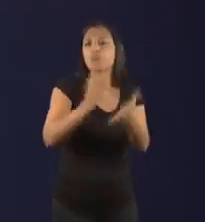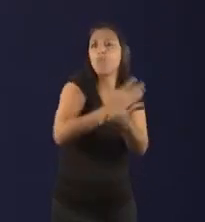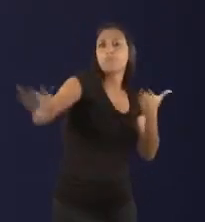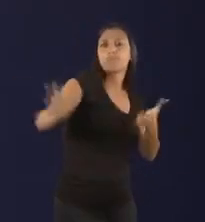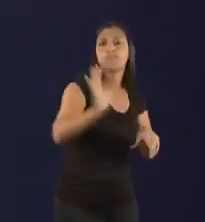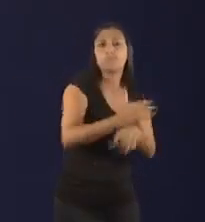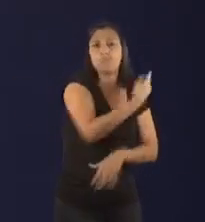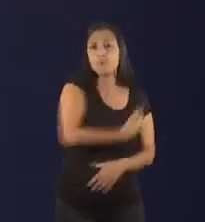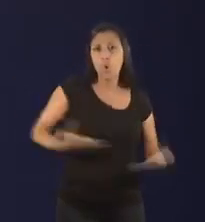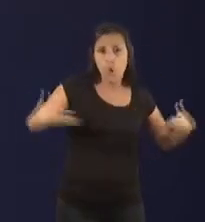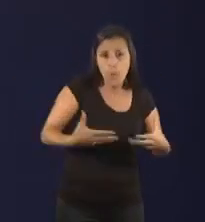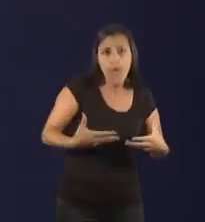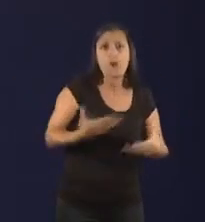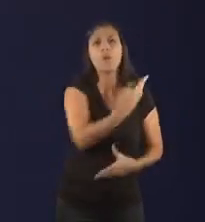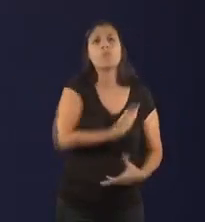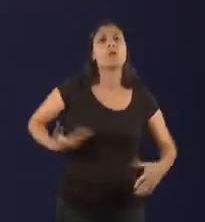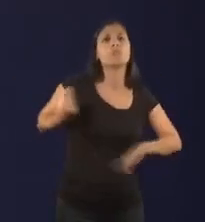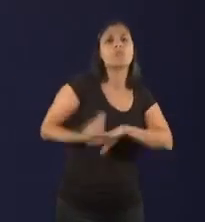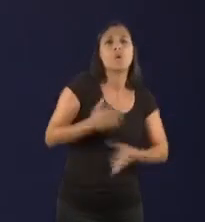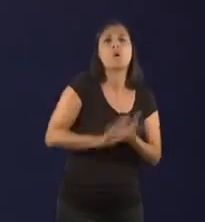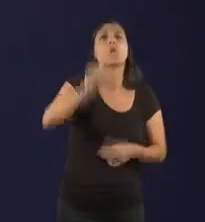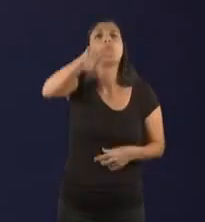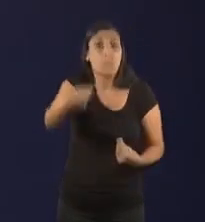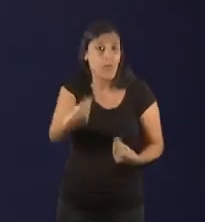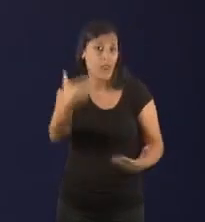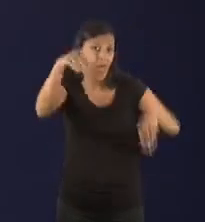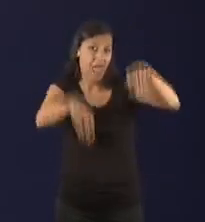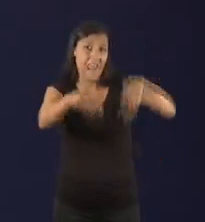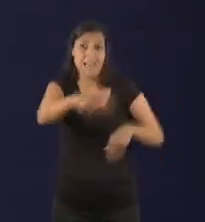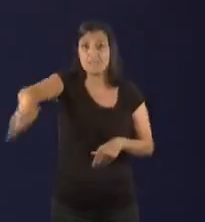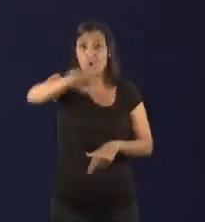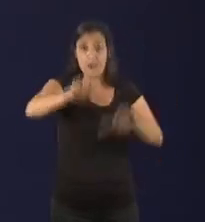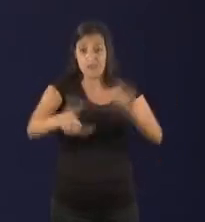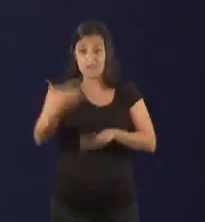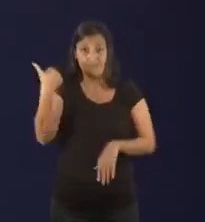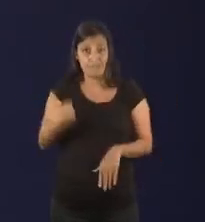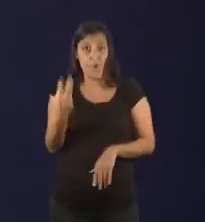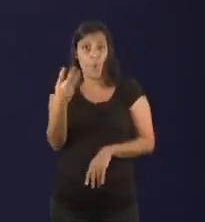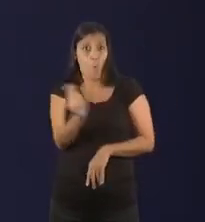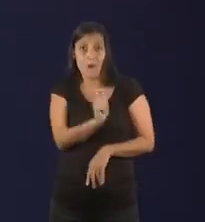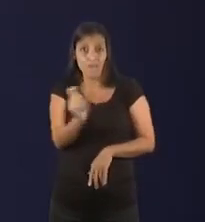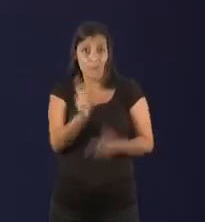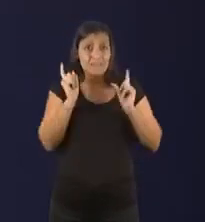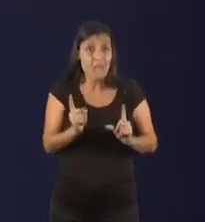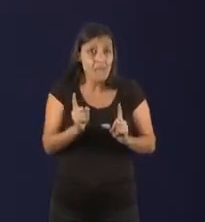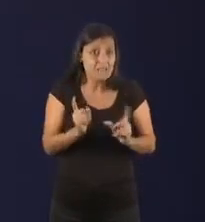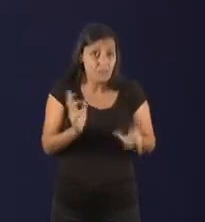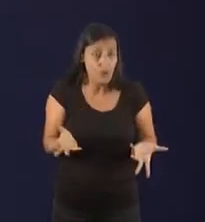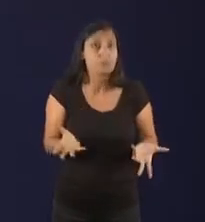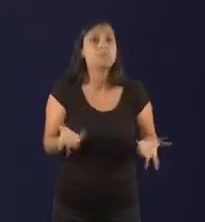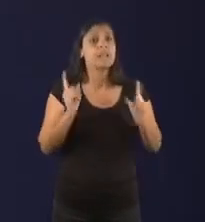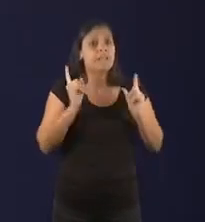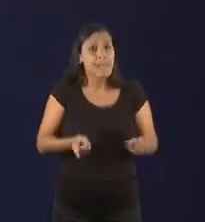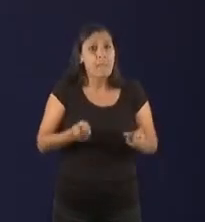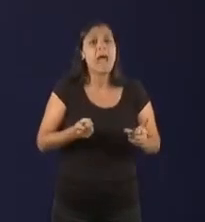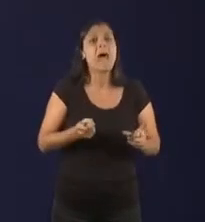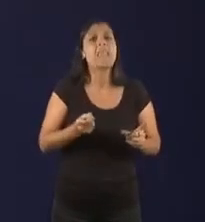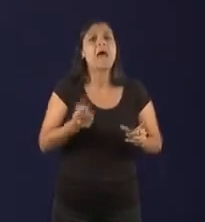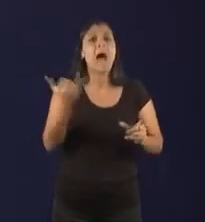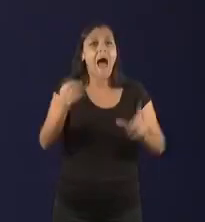electo en las urnas por amplia mayoría de los argentinos no hace mucho hace 4 meses quemaron un muñeco con la figura del